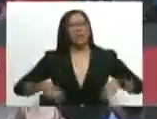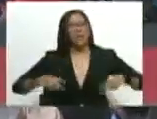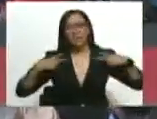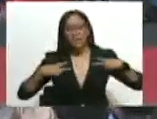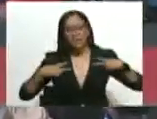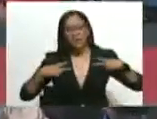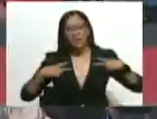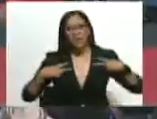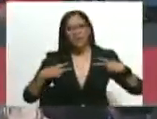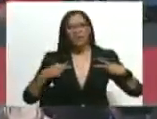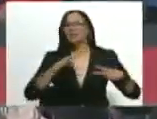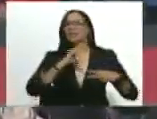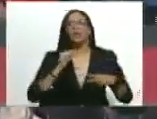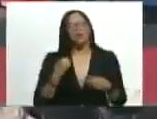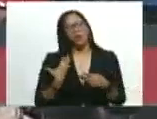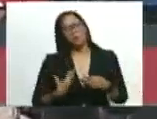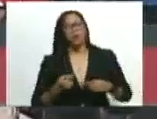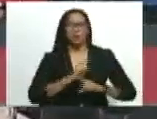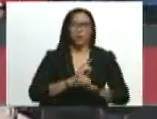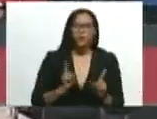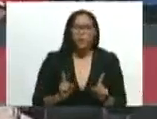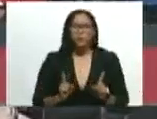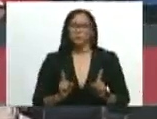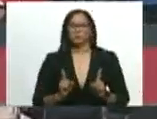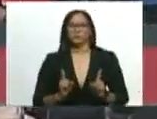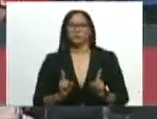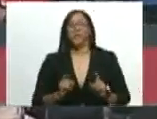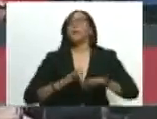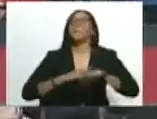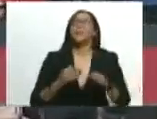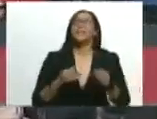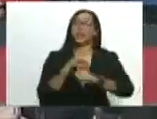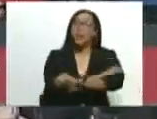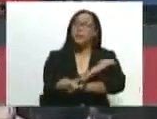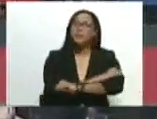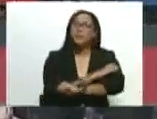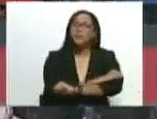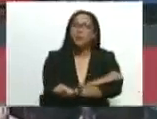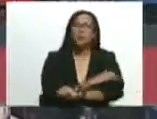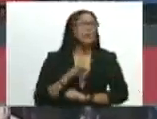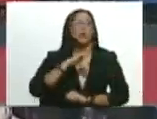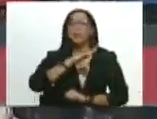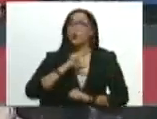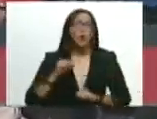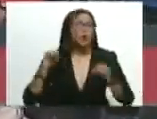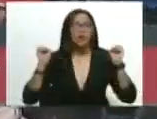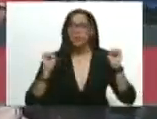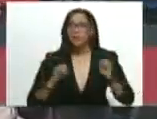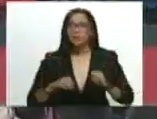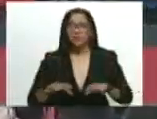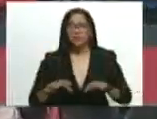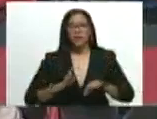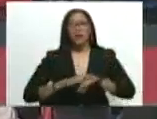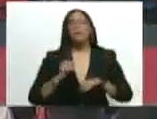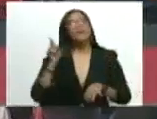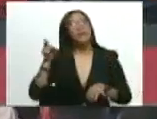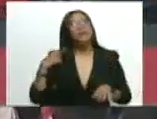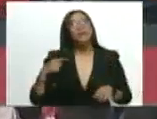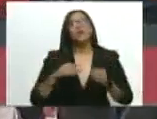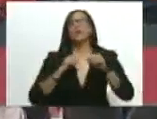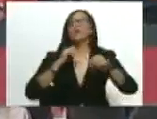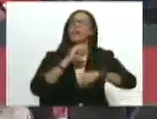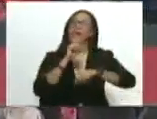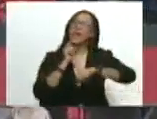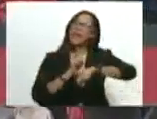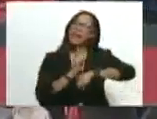que no bajemos la guardia que no nos descuidemos porque la derecha no se va a rendir porque ellos tienen un jefe que le da